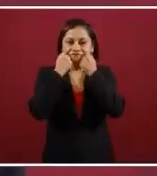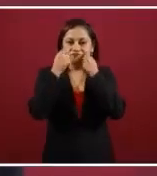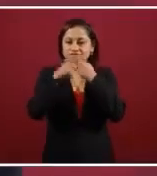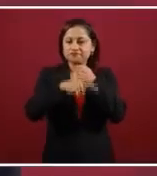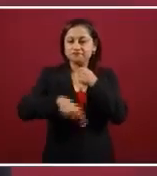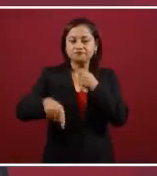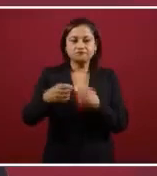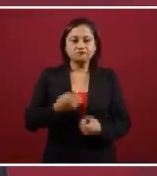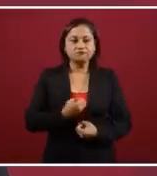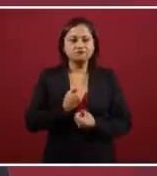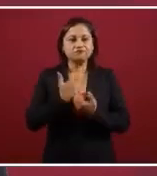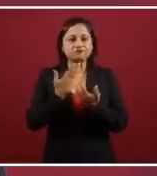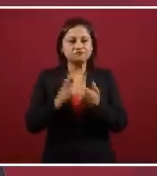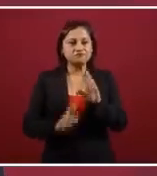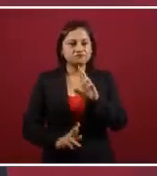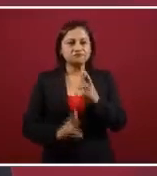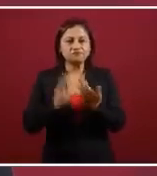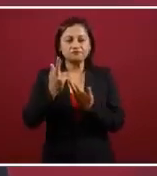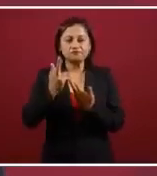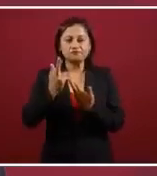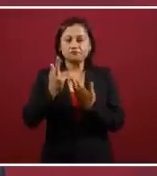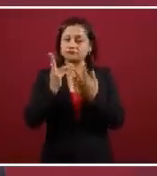porque si no,